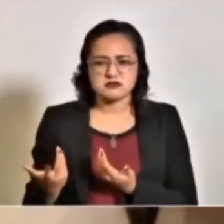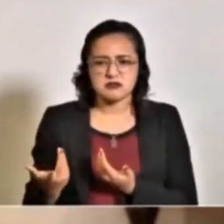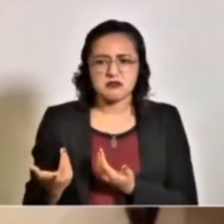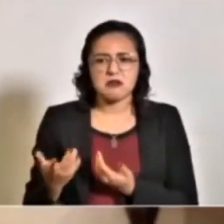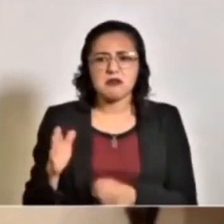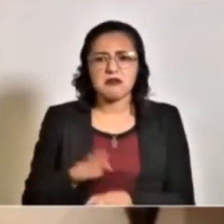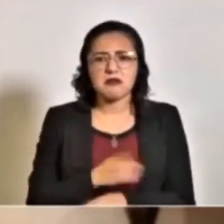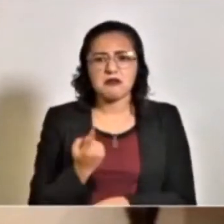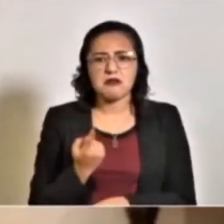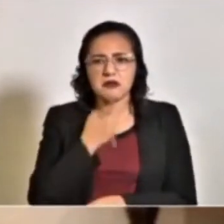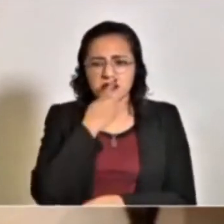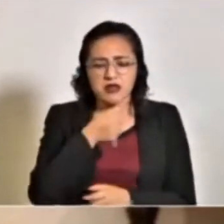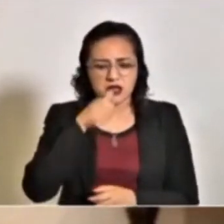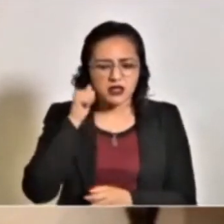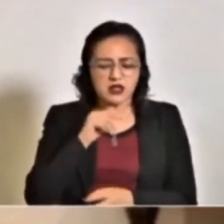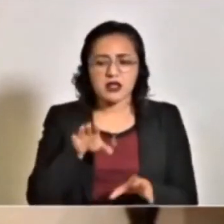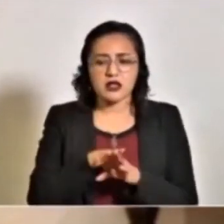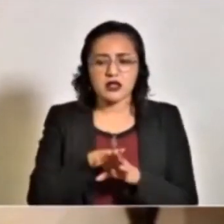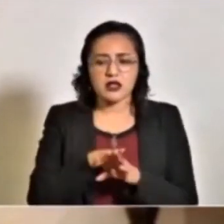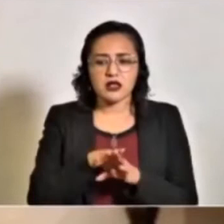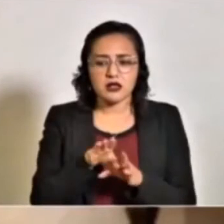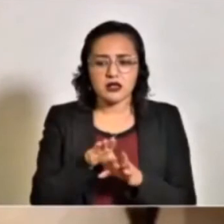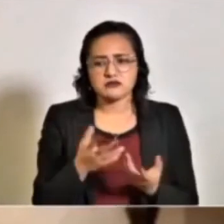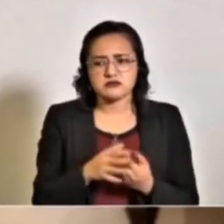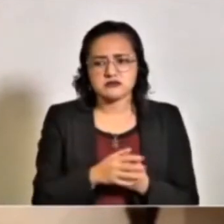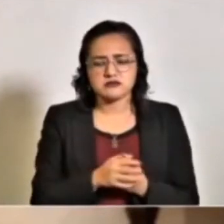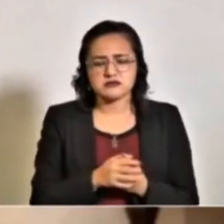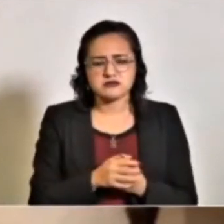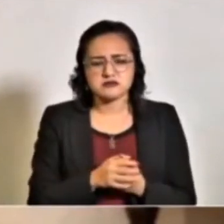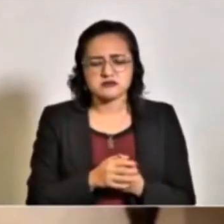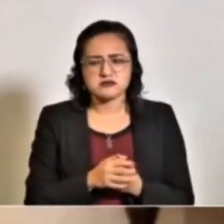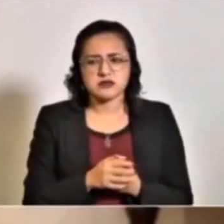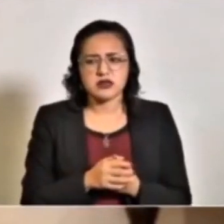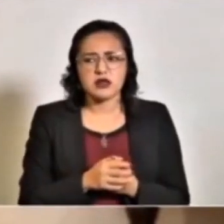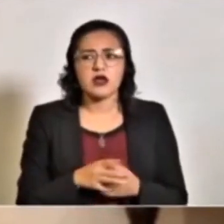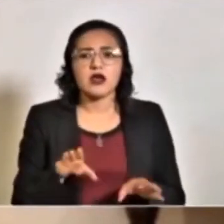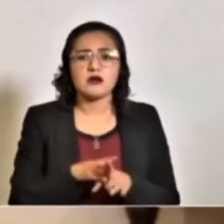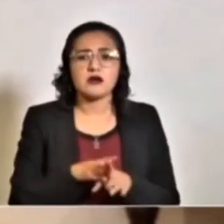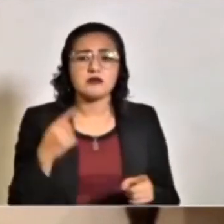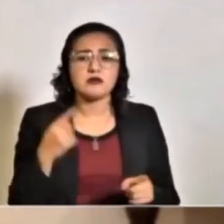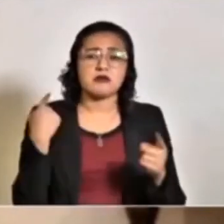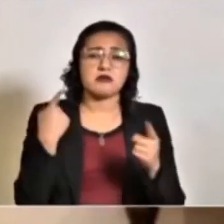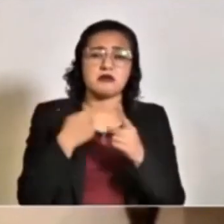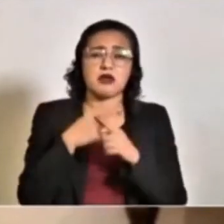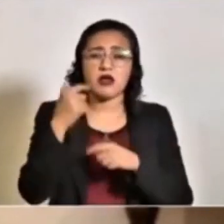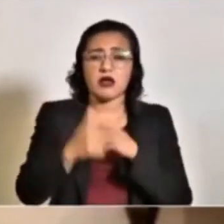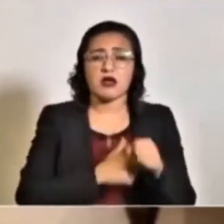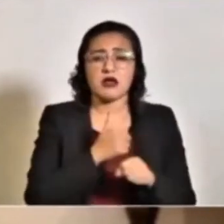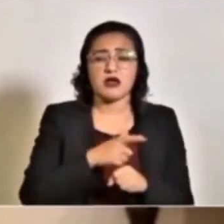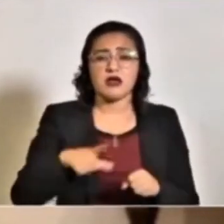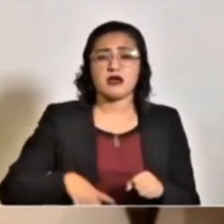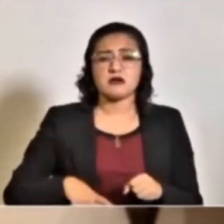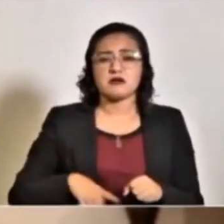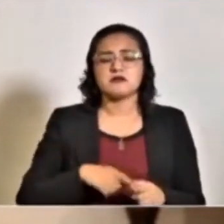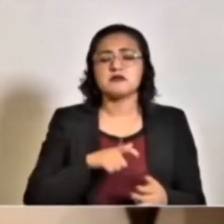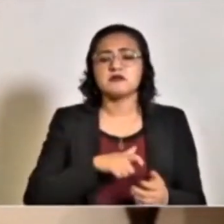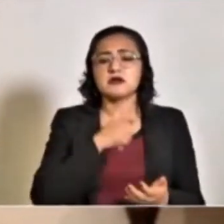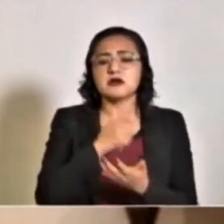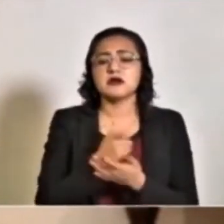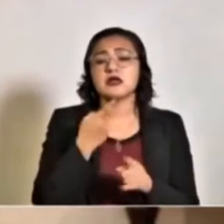porque lo dije ayer en intervención a lo largo de gobiernos y de años la inversión